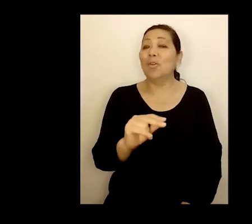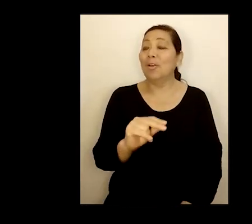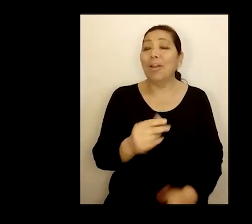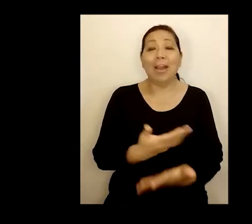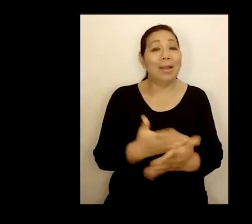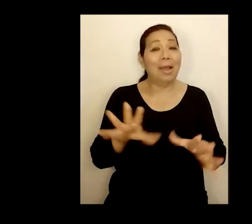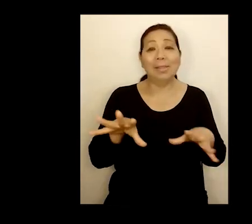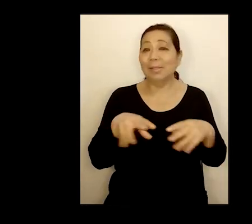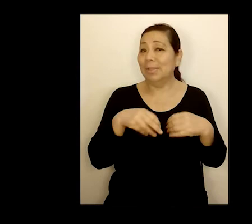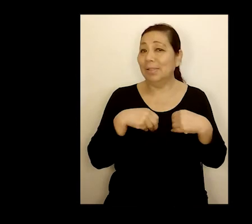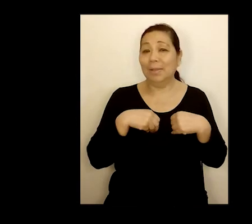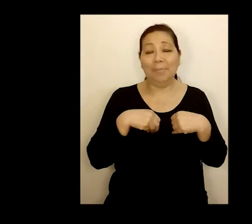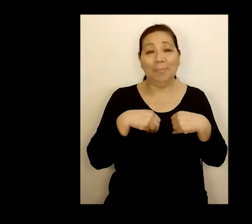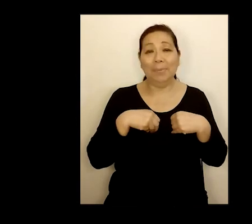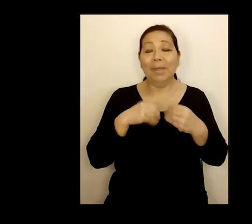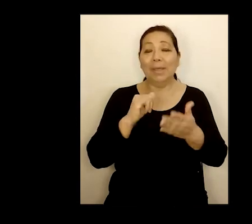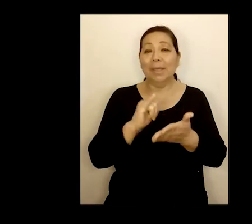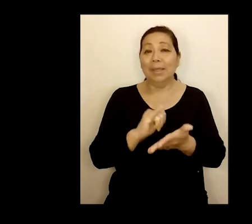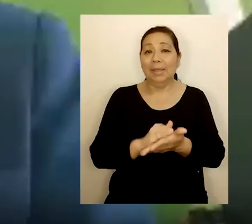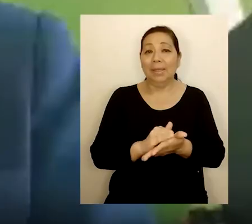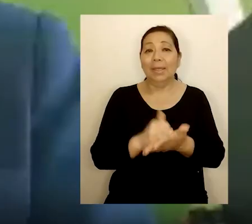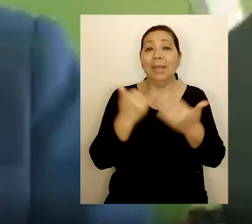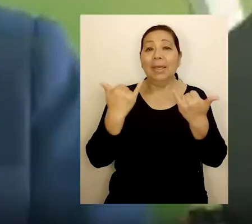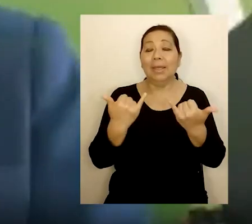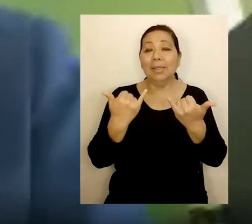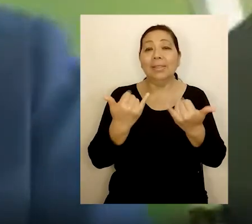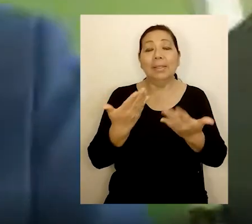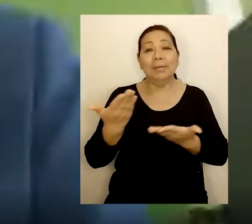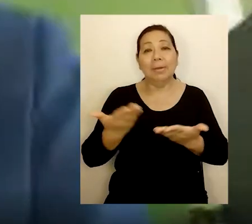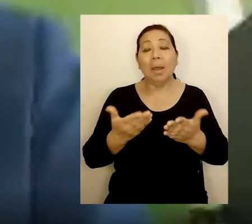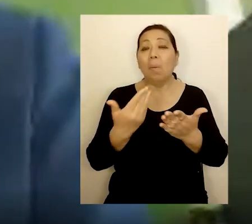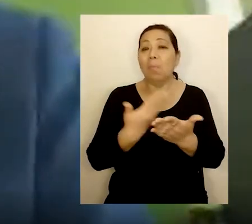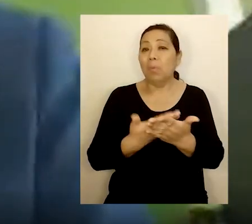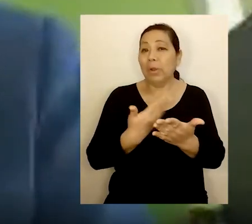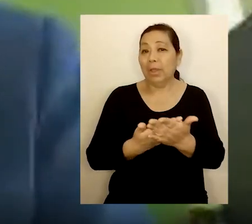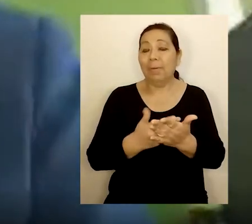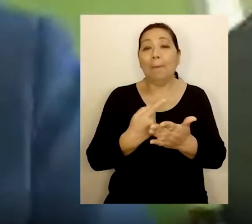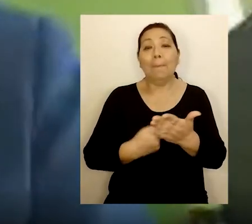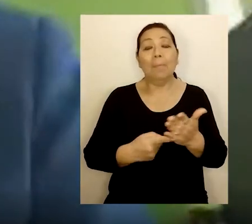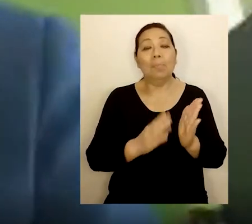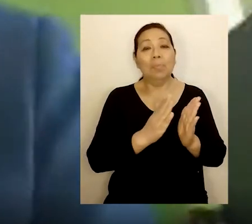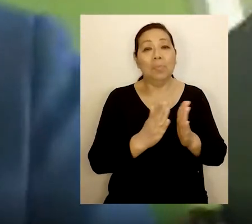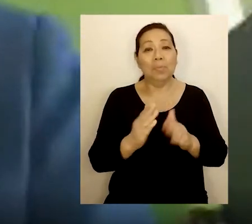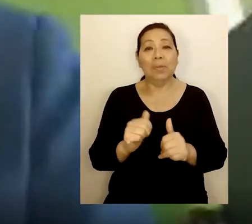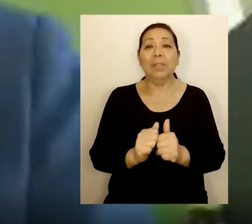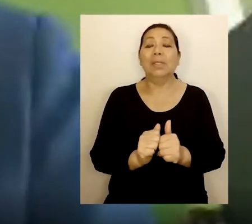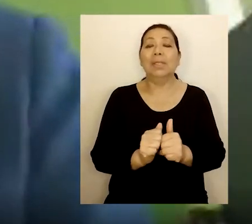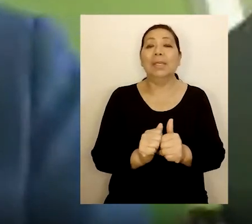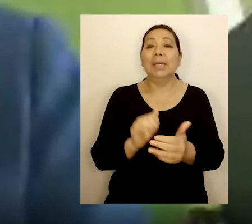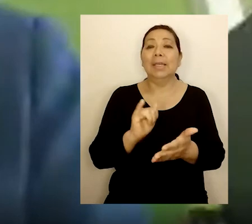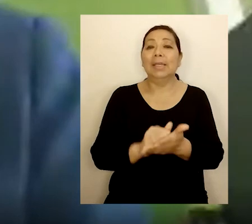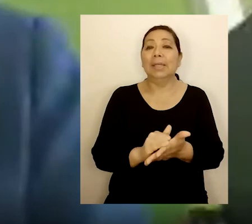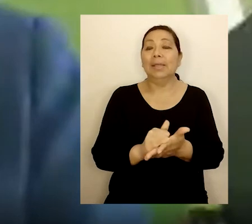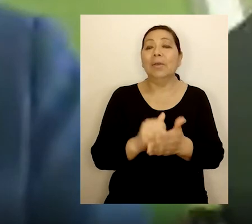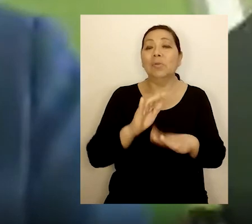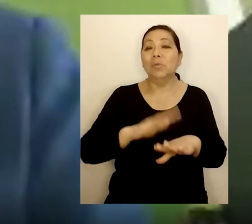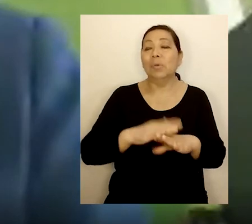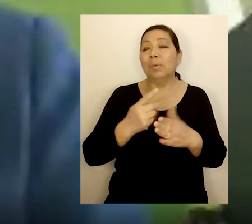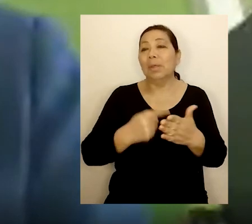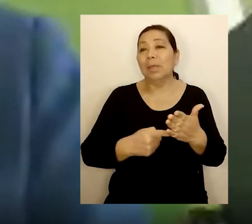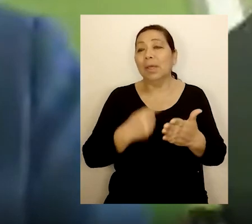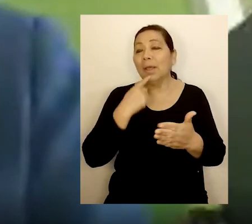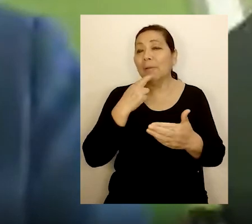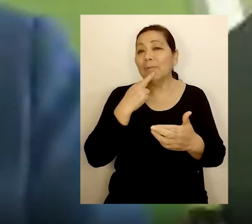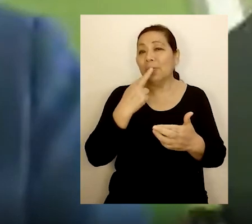habría aceptado el pedido de realizarse la prueba de oficio o la designación de un perito, en este caso el REPEF. Pero